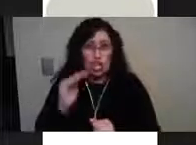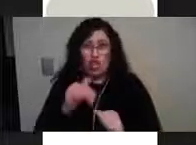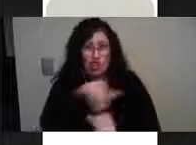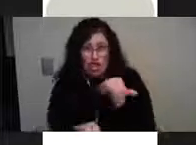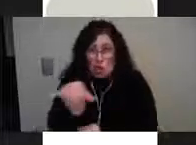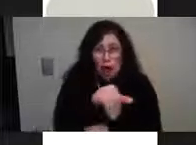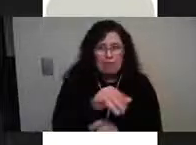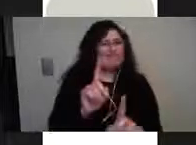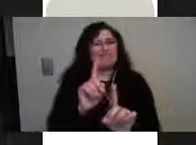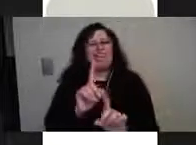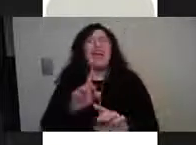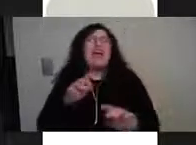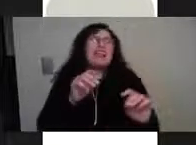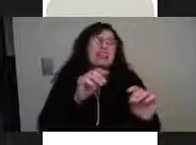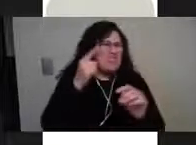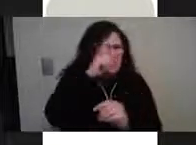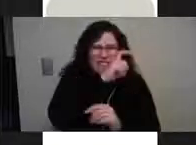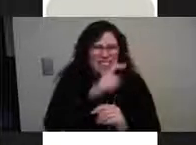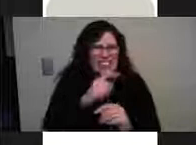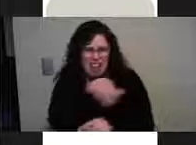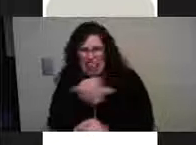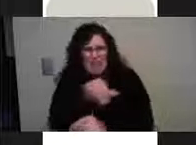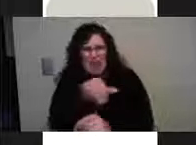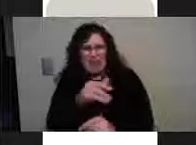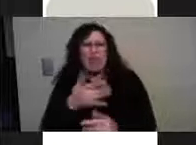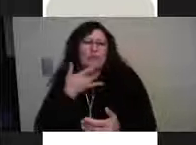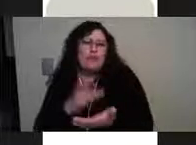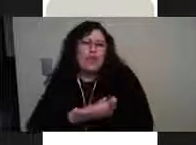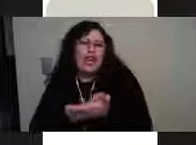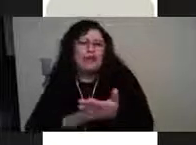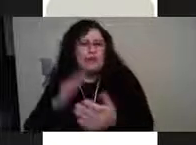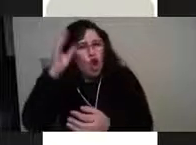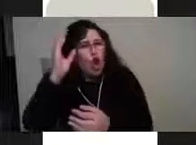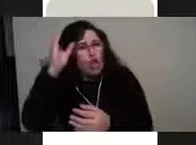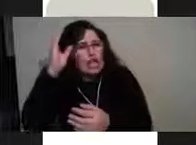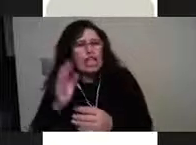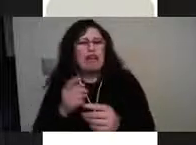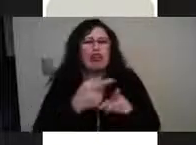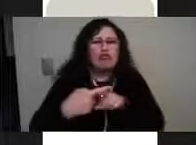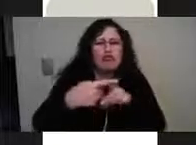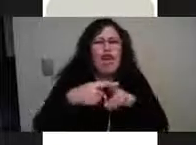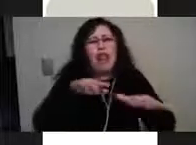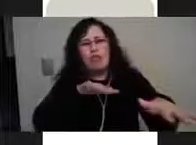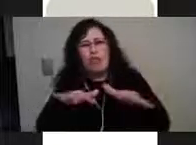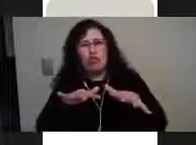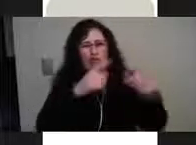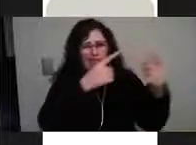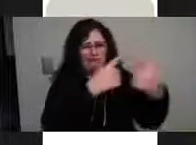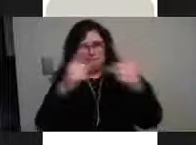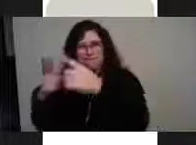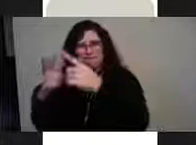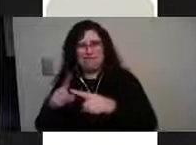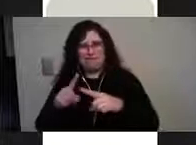pueda parecer a otro desde el punto de vista cognitivo, motor, social, conductual, ¿ya? Y es parte de